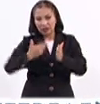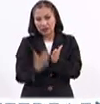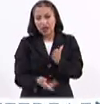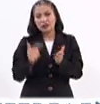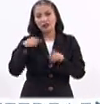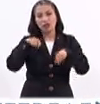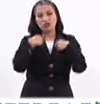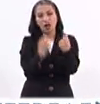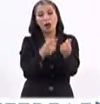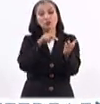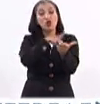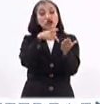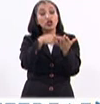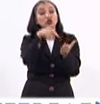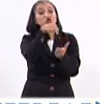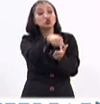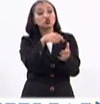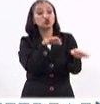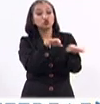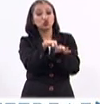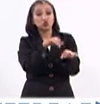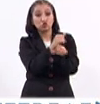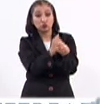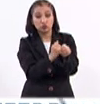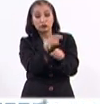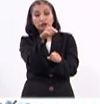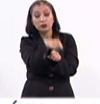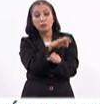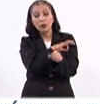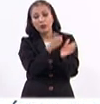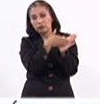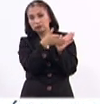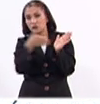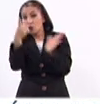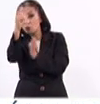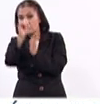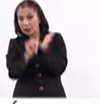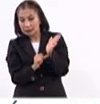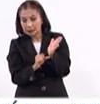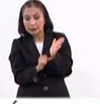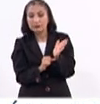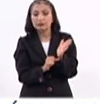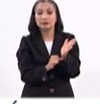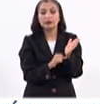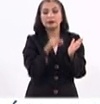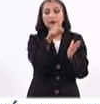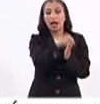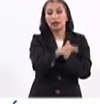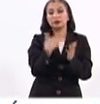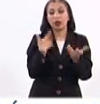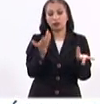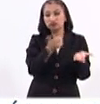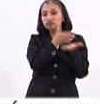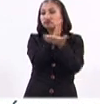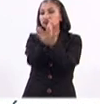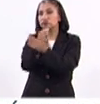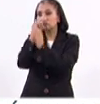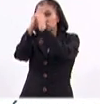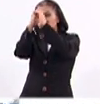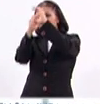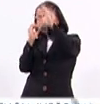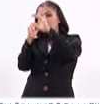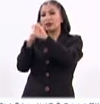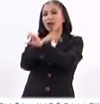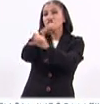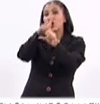les asigna un proyecto de investigación que se pueda cumplir, ¿no?, en un mes, y lo llevamos al Observatorio